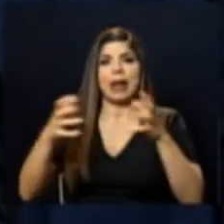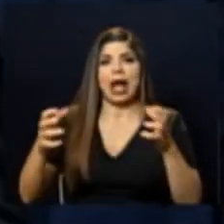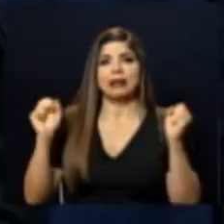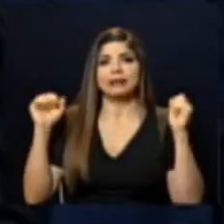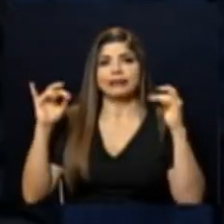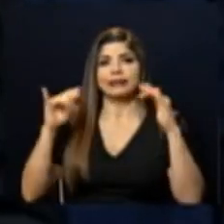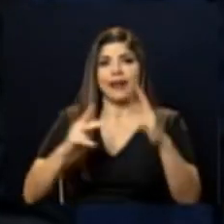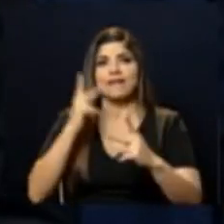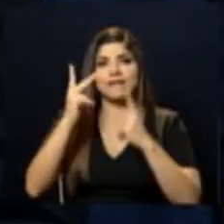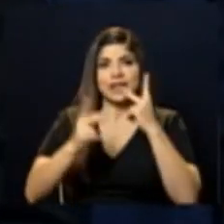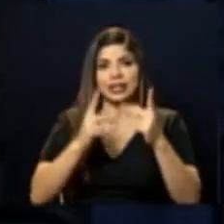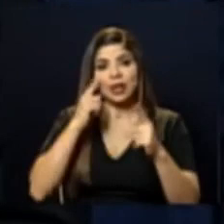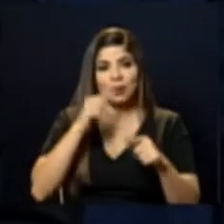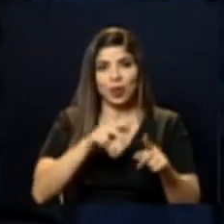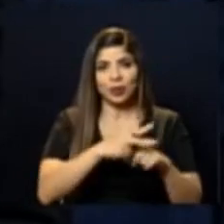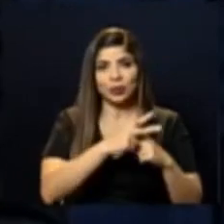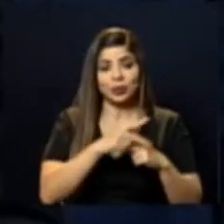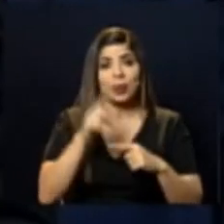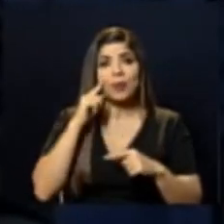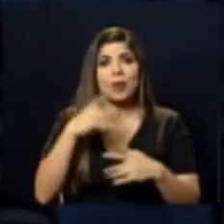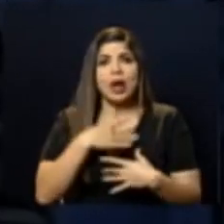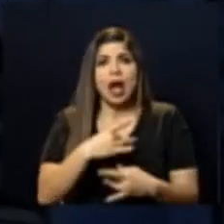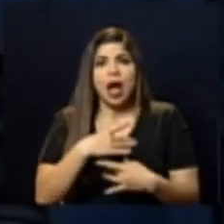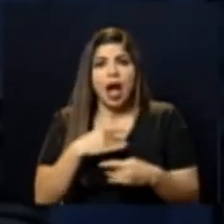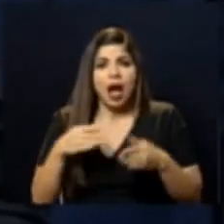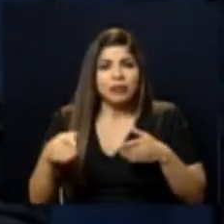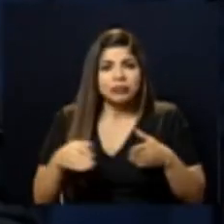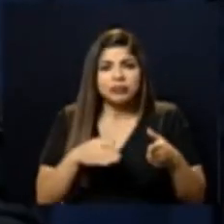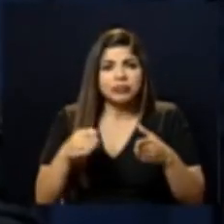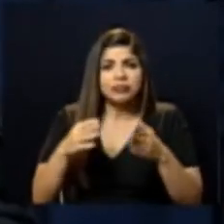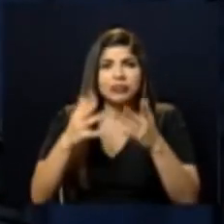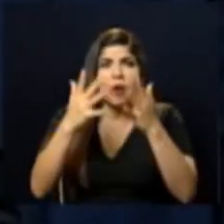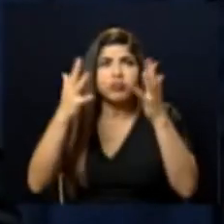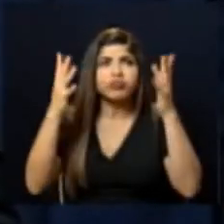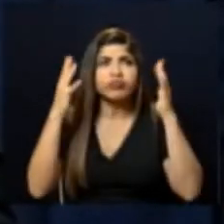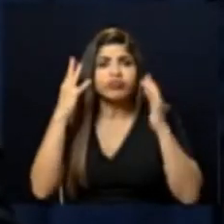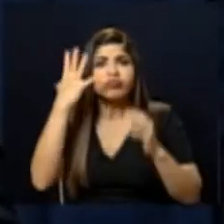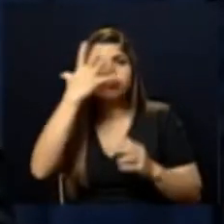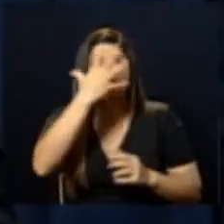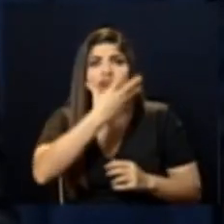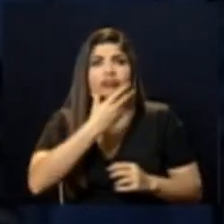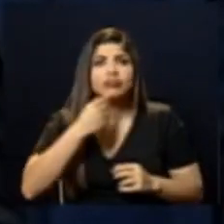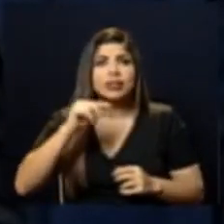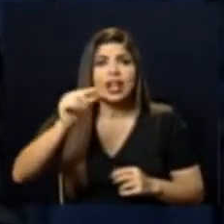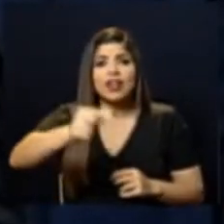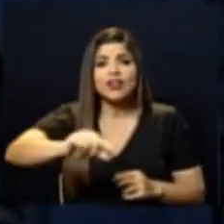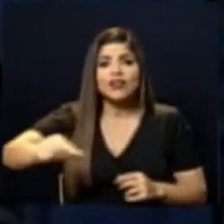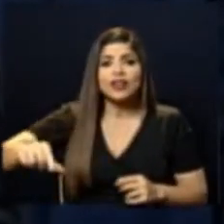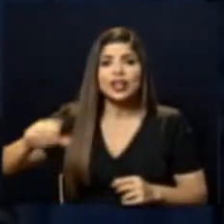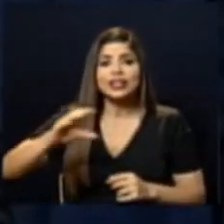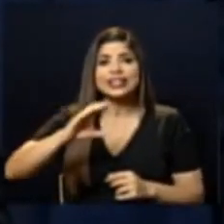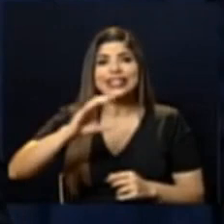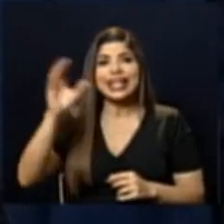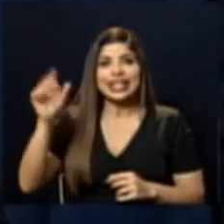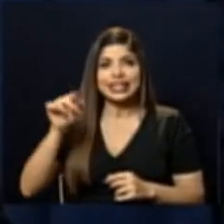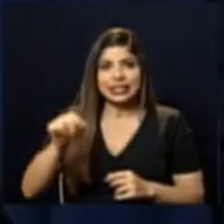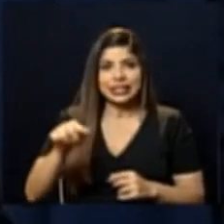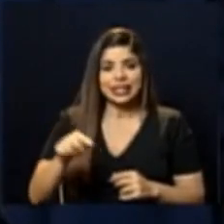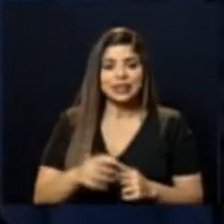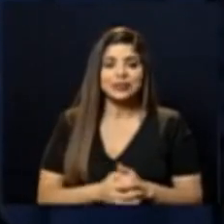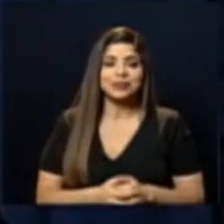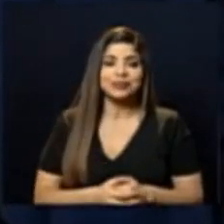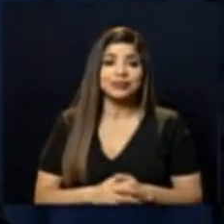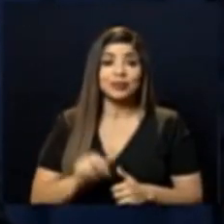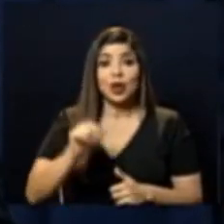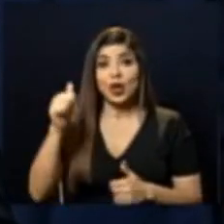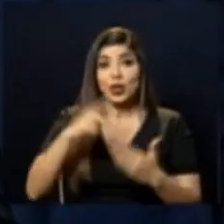los visitantes, atraídos por los senderos y la belleza de la formación del río Celeste.